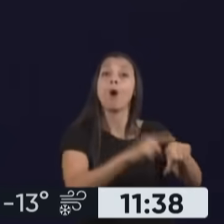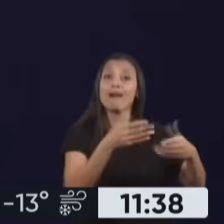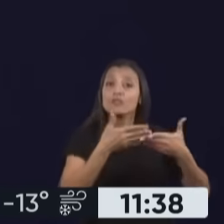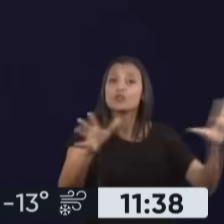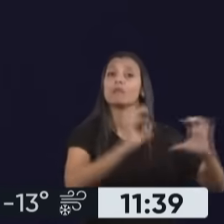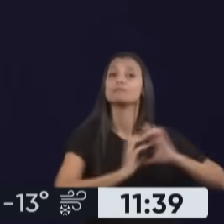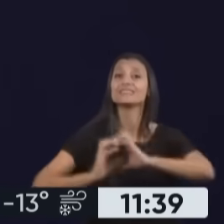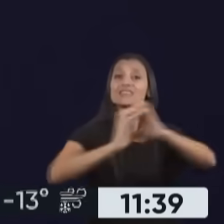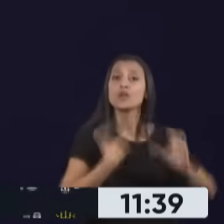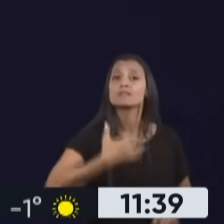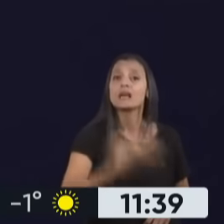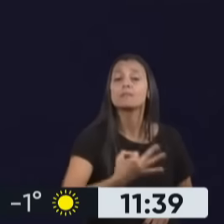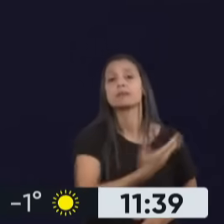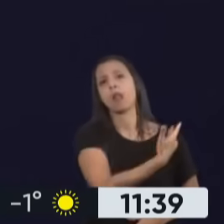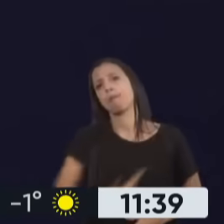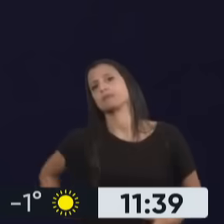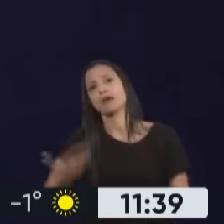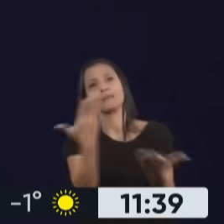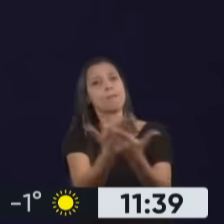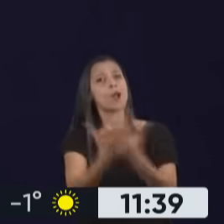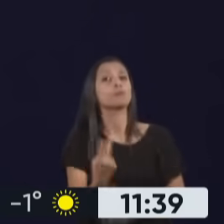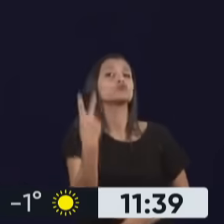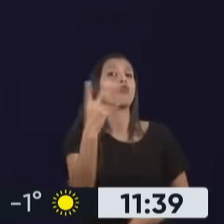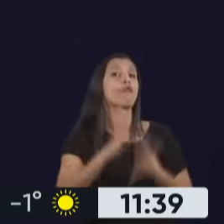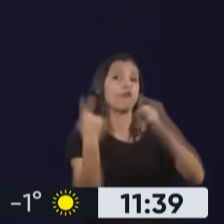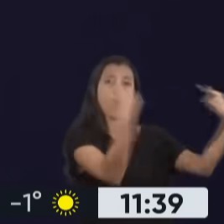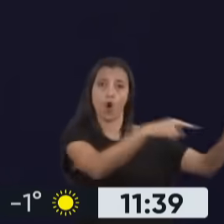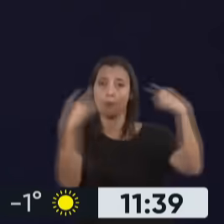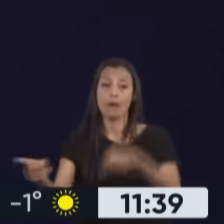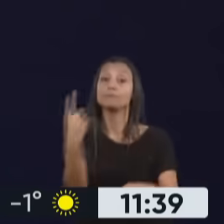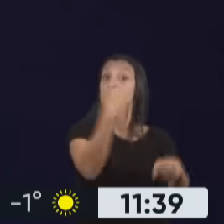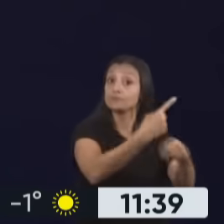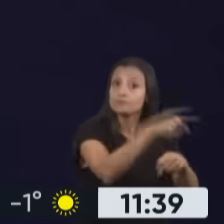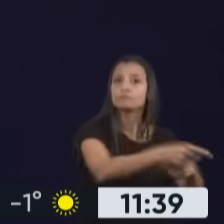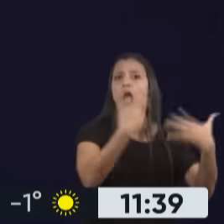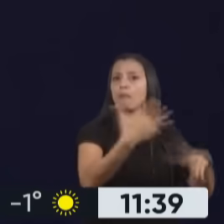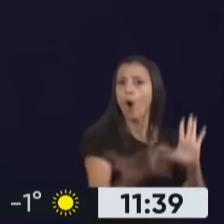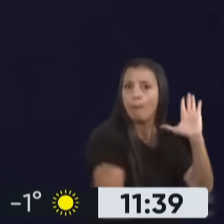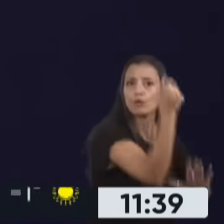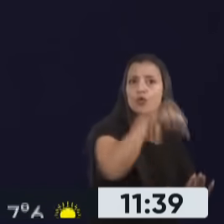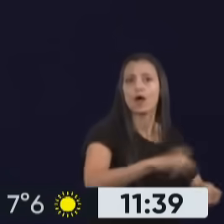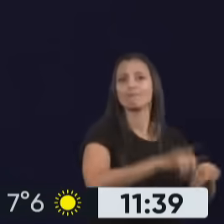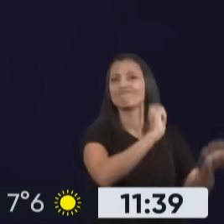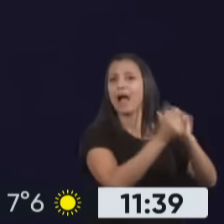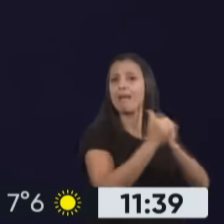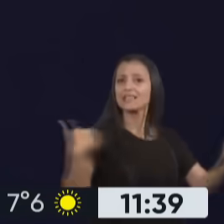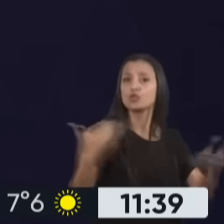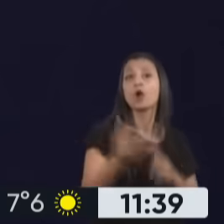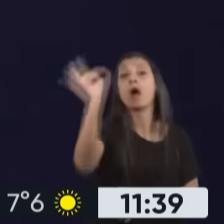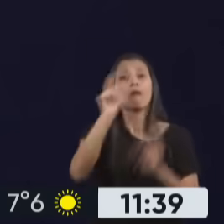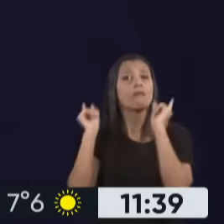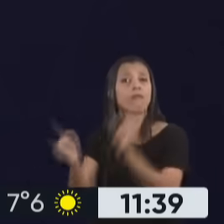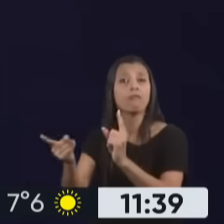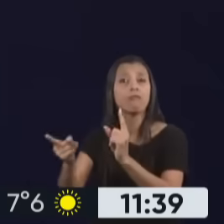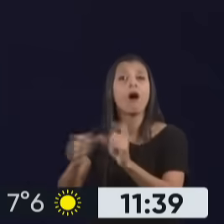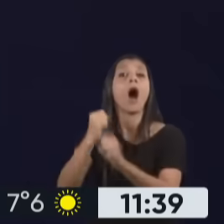ordinarias, el presidente le propuso a la política 2 caminos: el de aprovechar la oportunidad de cambiar la historia o el de continuar por el camino de